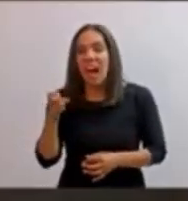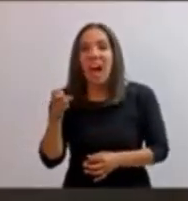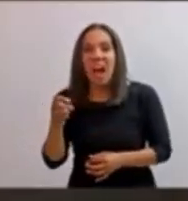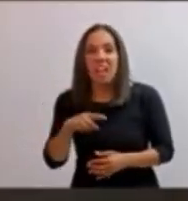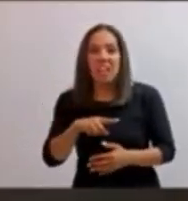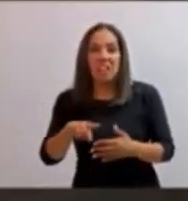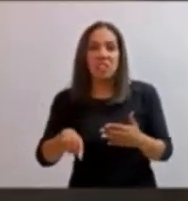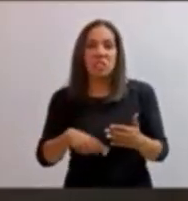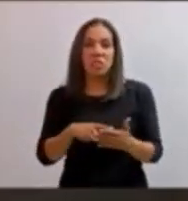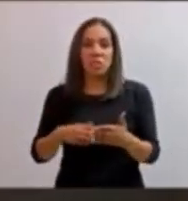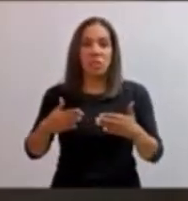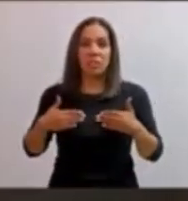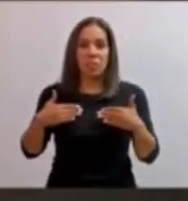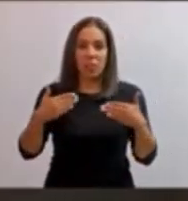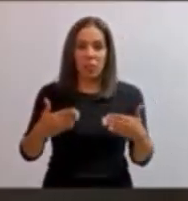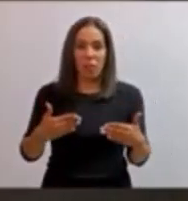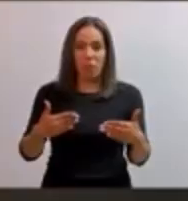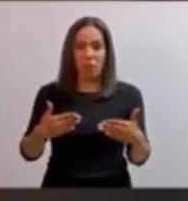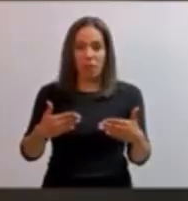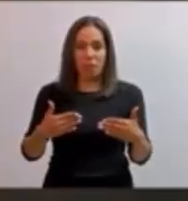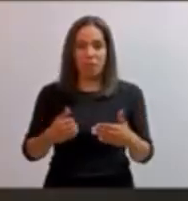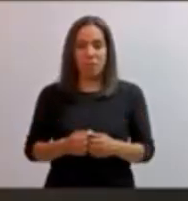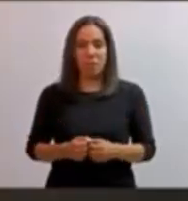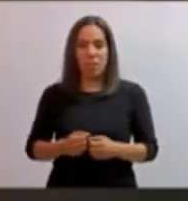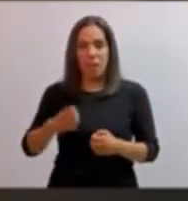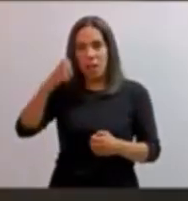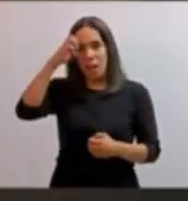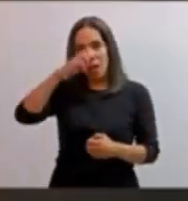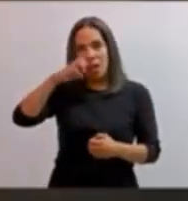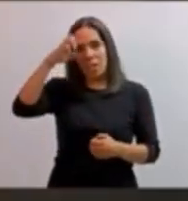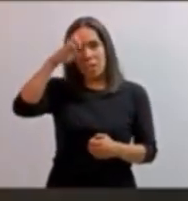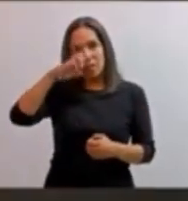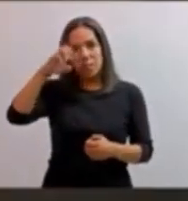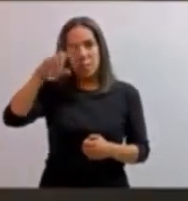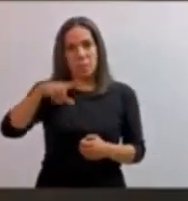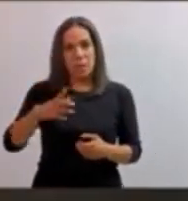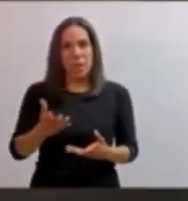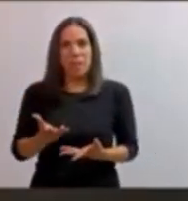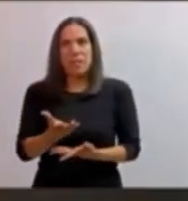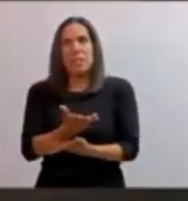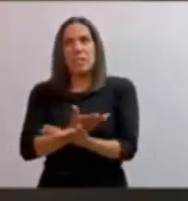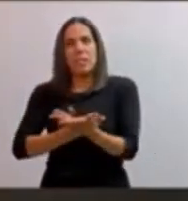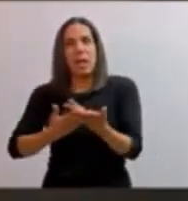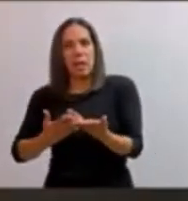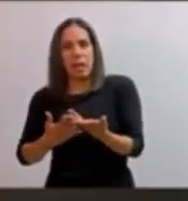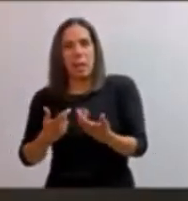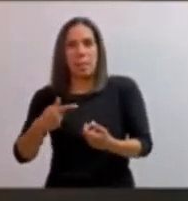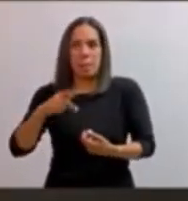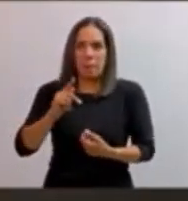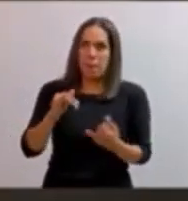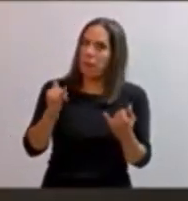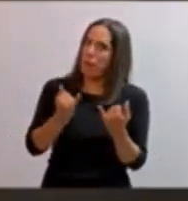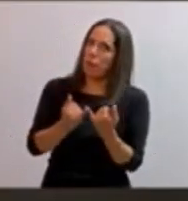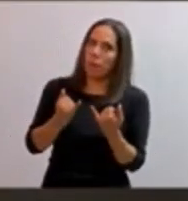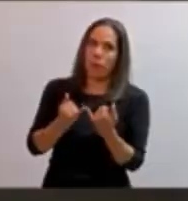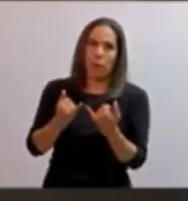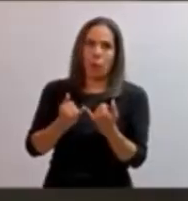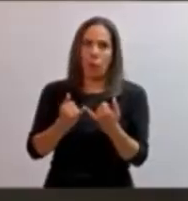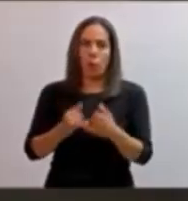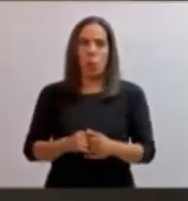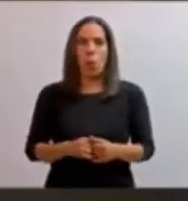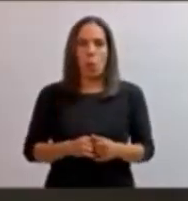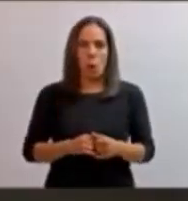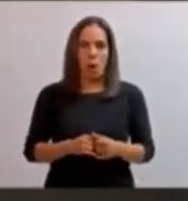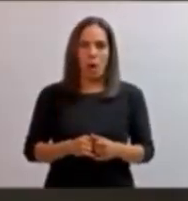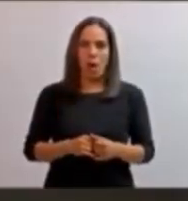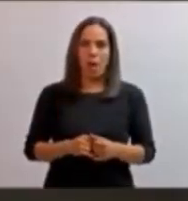se socializa las experiencias, pero también donde se identifican tensiones, es decir, no todo es